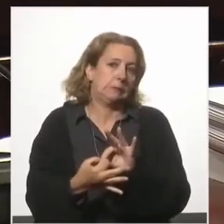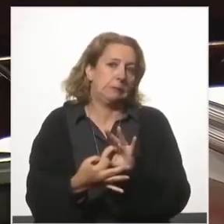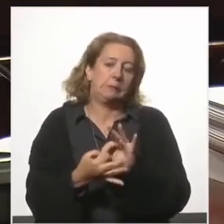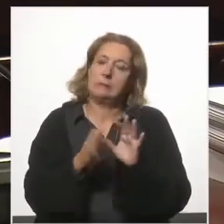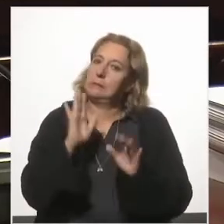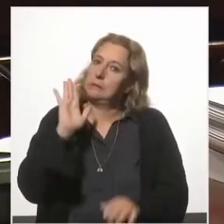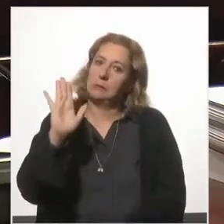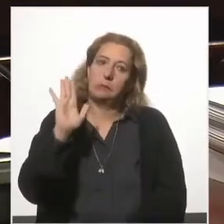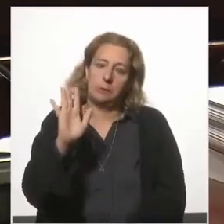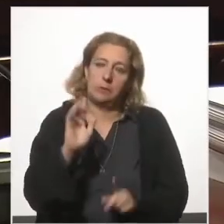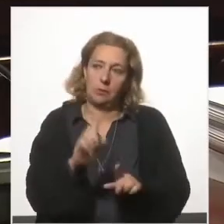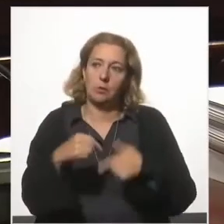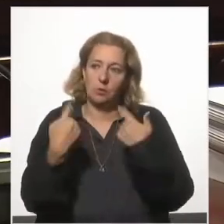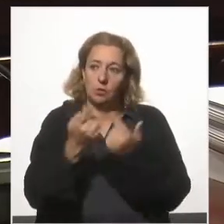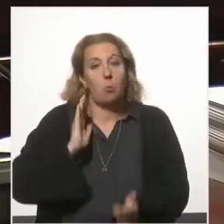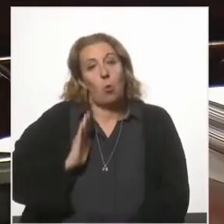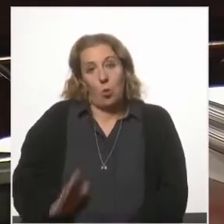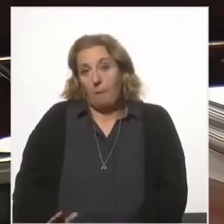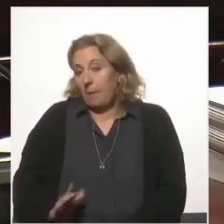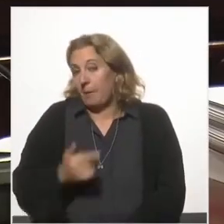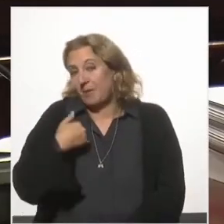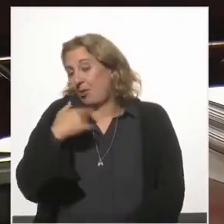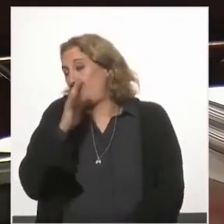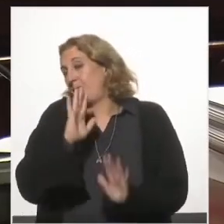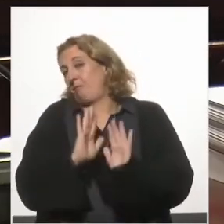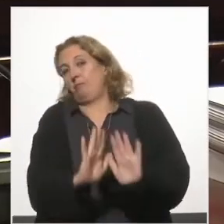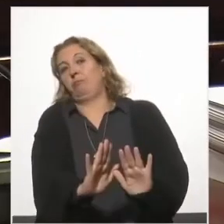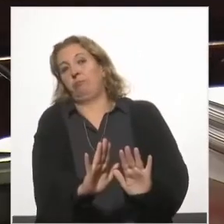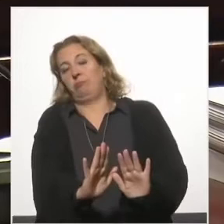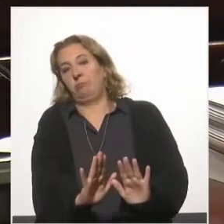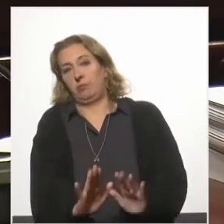que nosotros moralmente repudiamos,